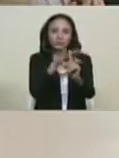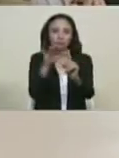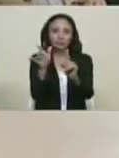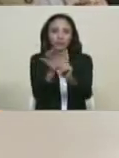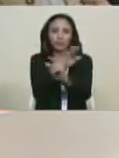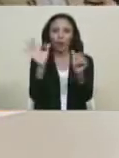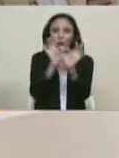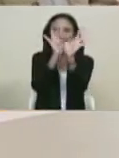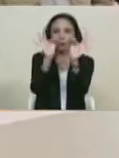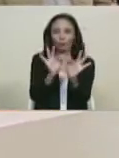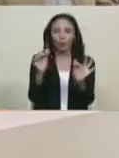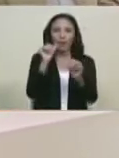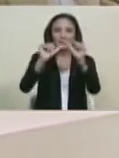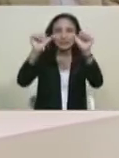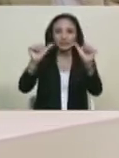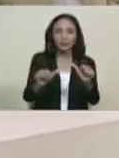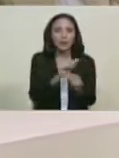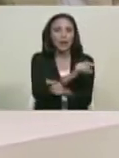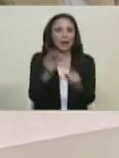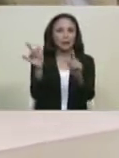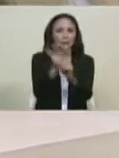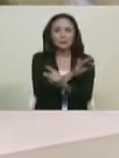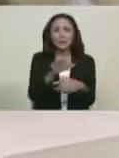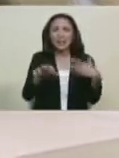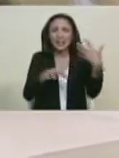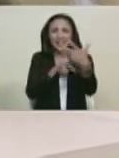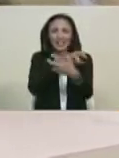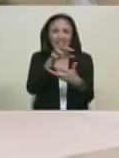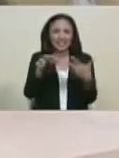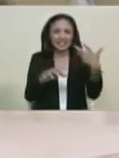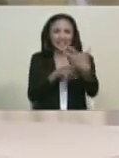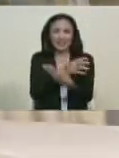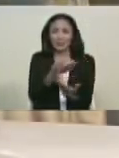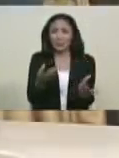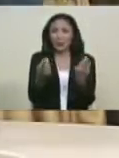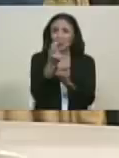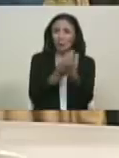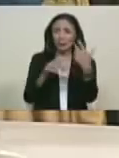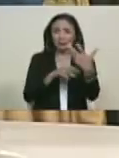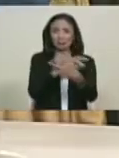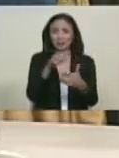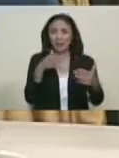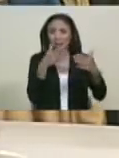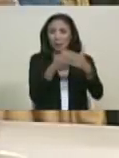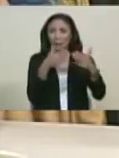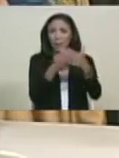económico de guerra económica al país y tenemos nosotros que desmontarlo